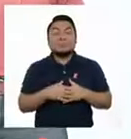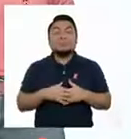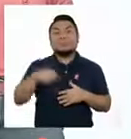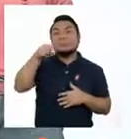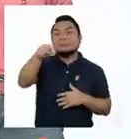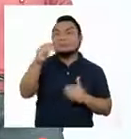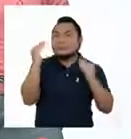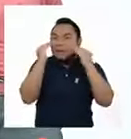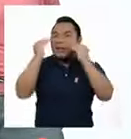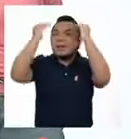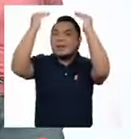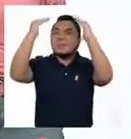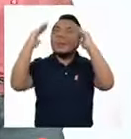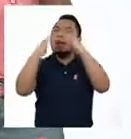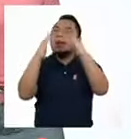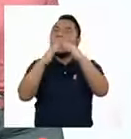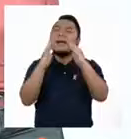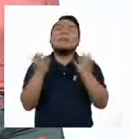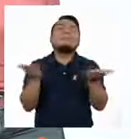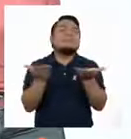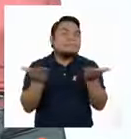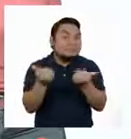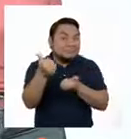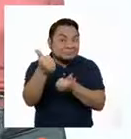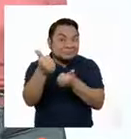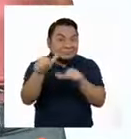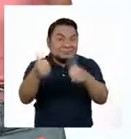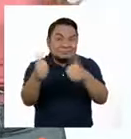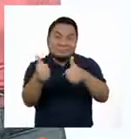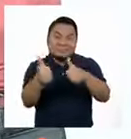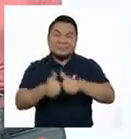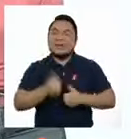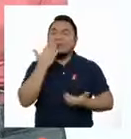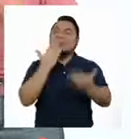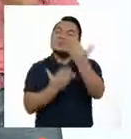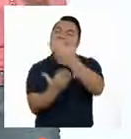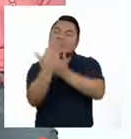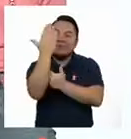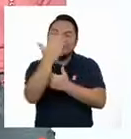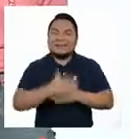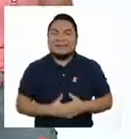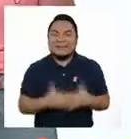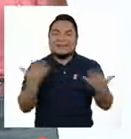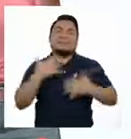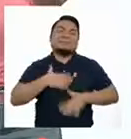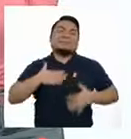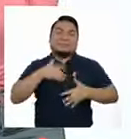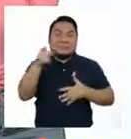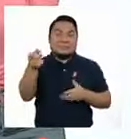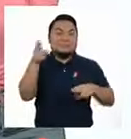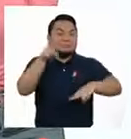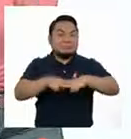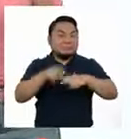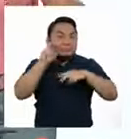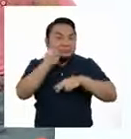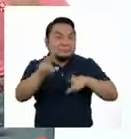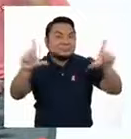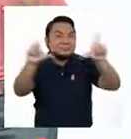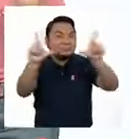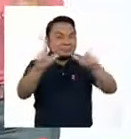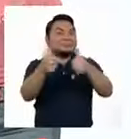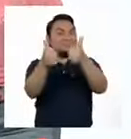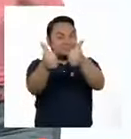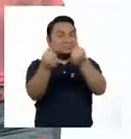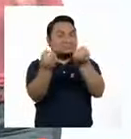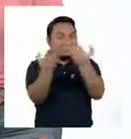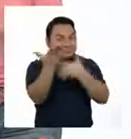la casa! ¿Qué tal? ¡Muy buenos días! ¡Qué alegría encontrarlos de nuevo frente a sus televisores!